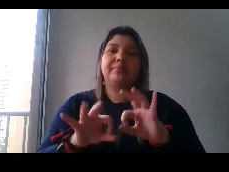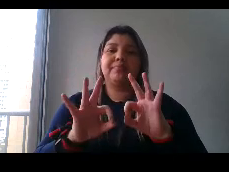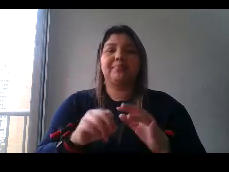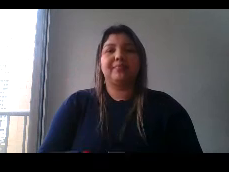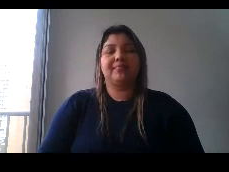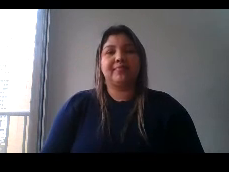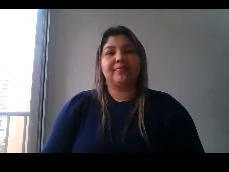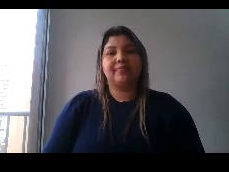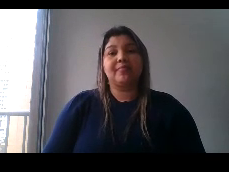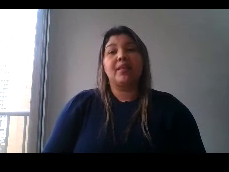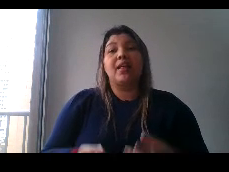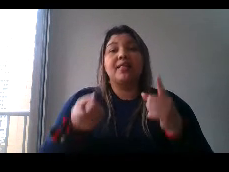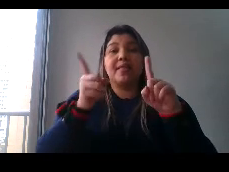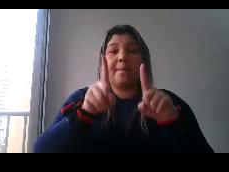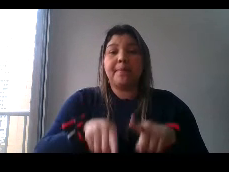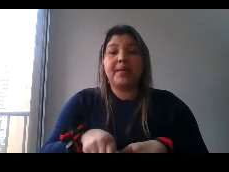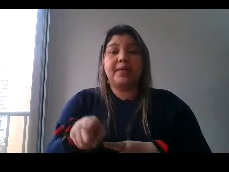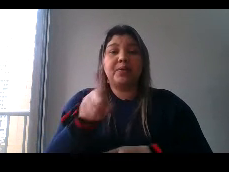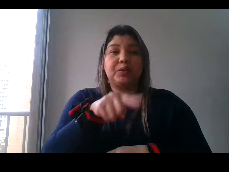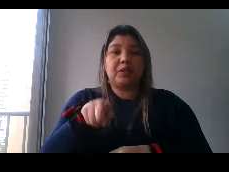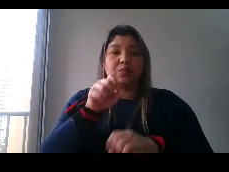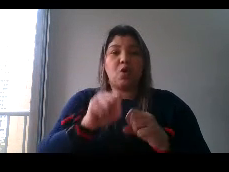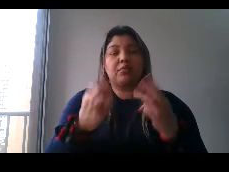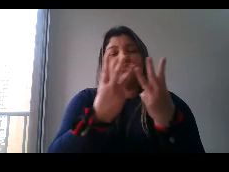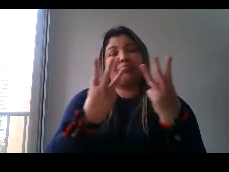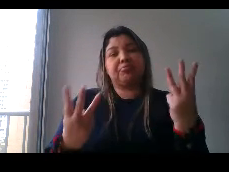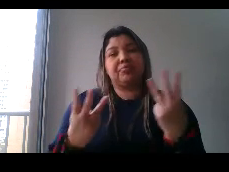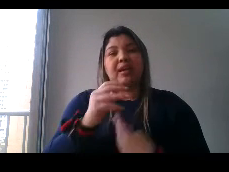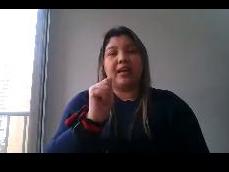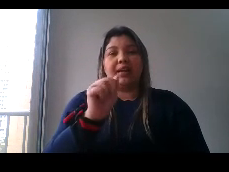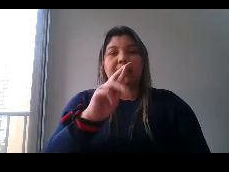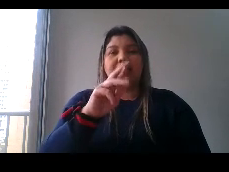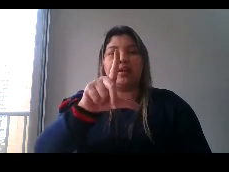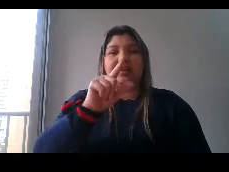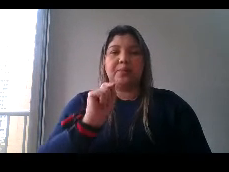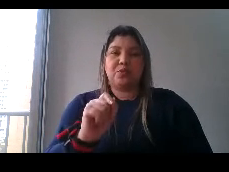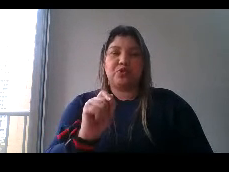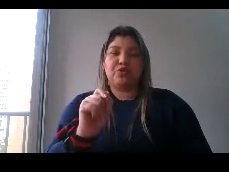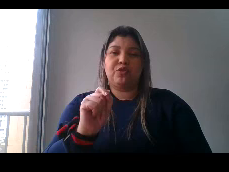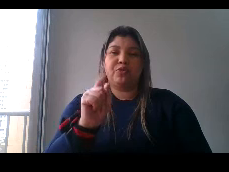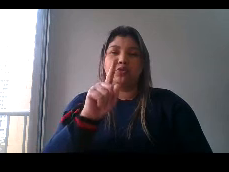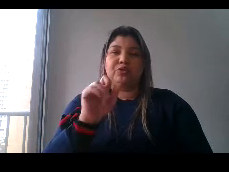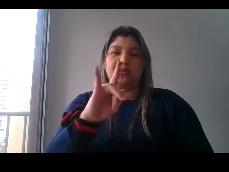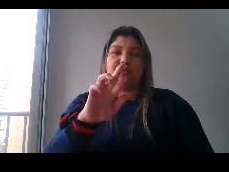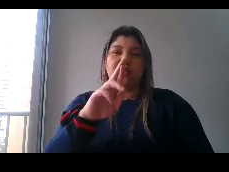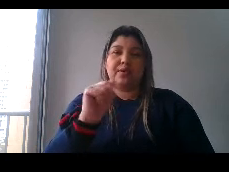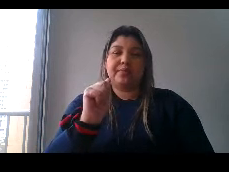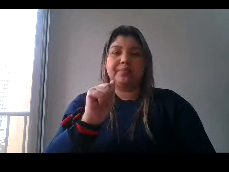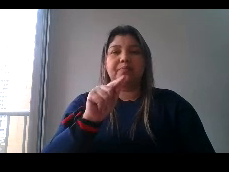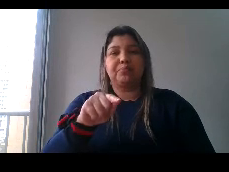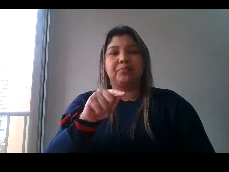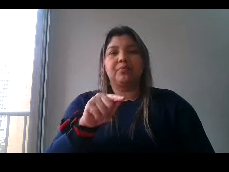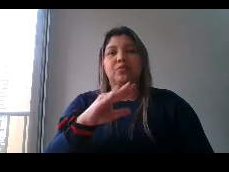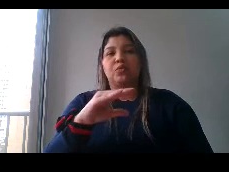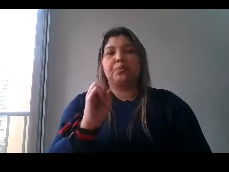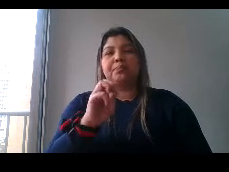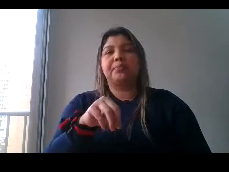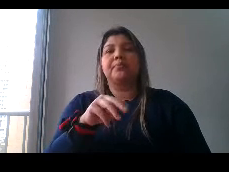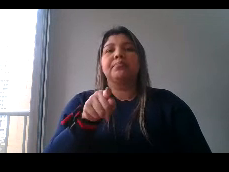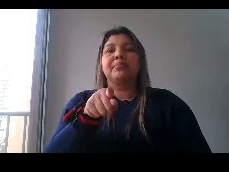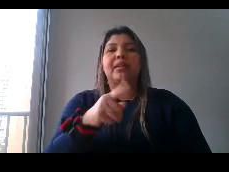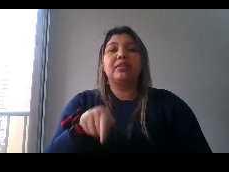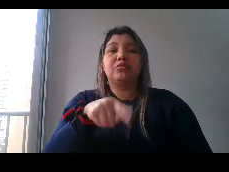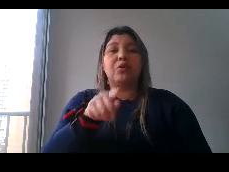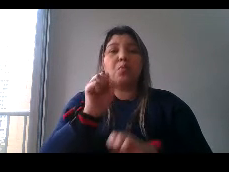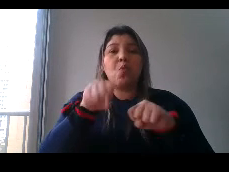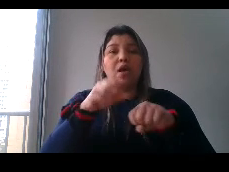nuestro micrositio que se encuentra ubicado en www.arlsura, donde contamos con el protocolo Preforma para gestionar la reactivación y servicios en línea de